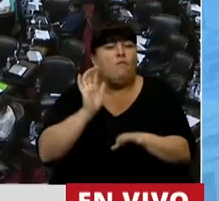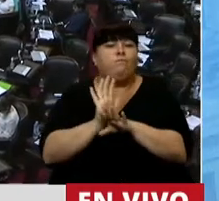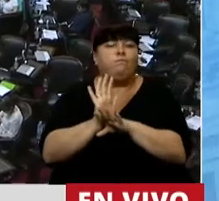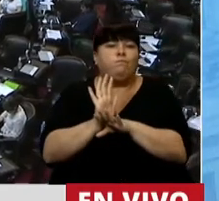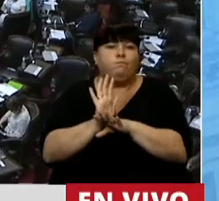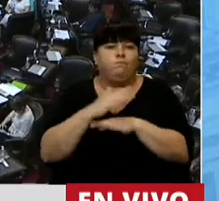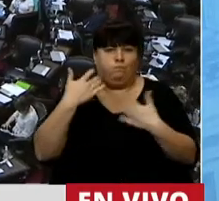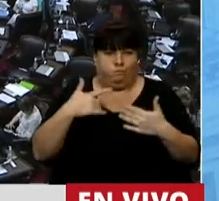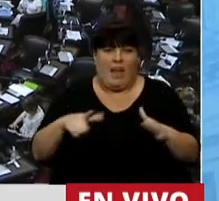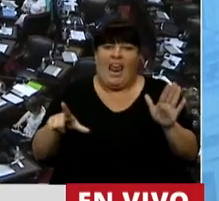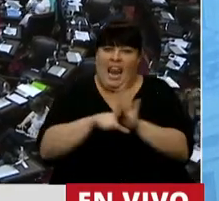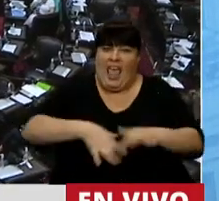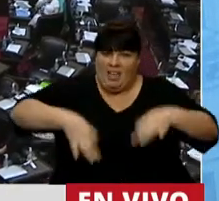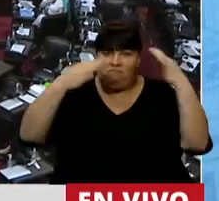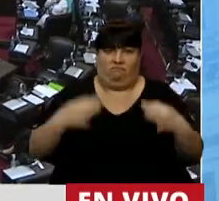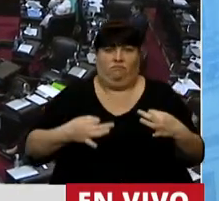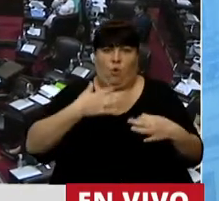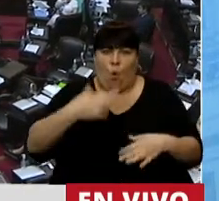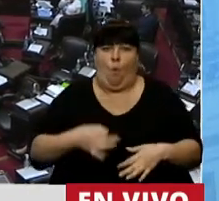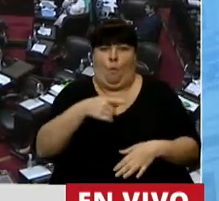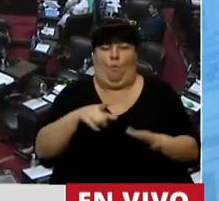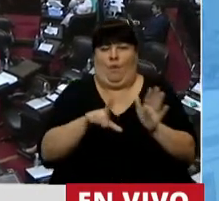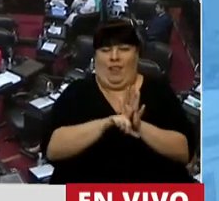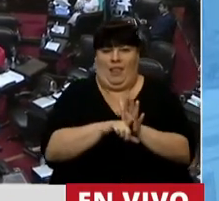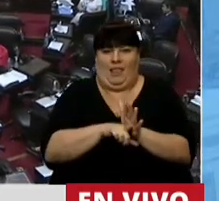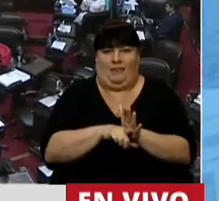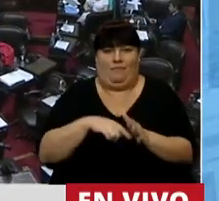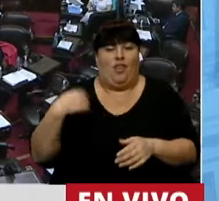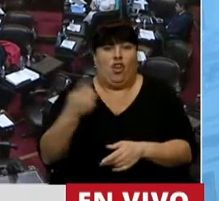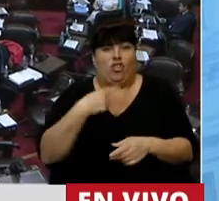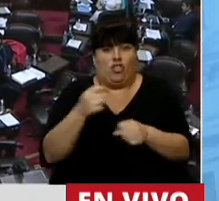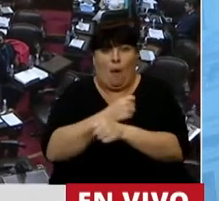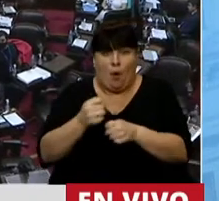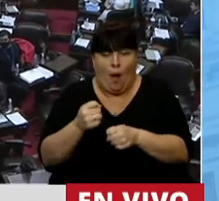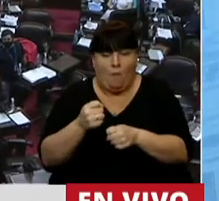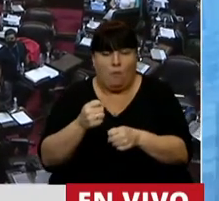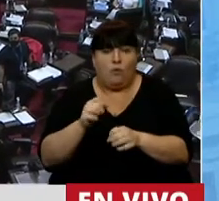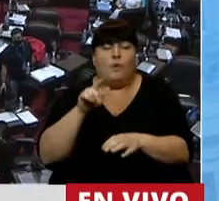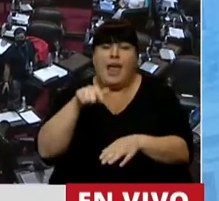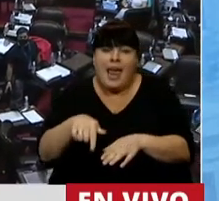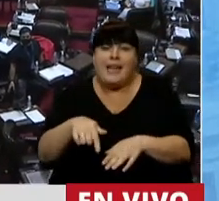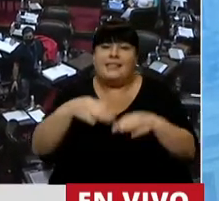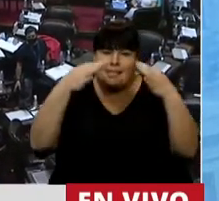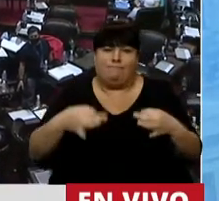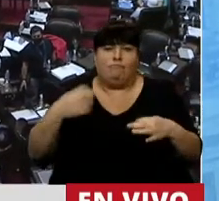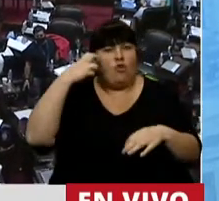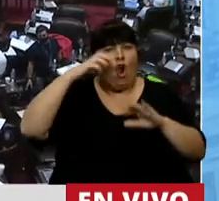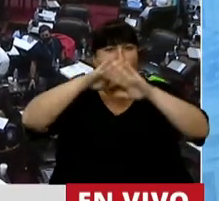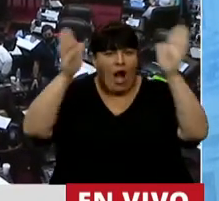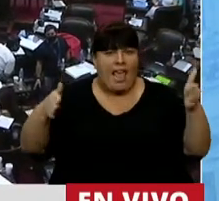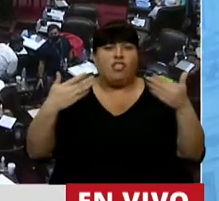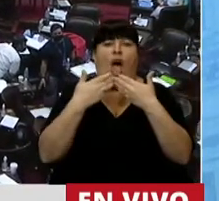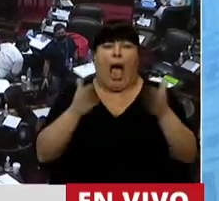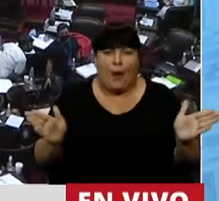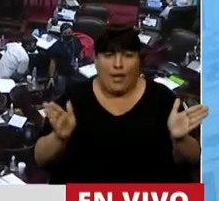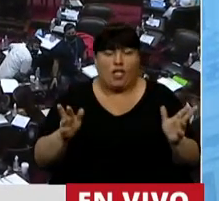un enorme grado de legitimidad a la legislación que nosotros sancionamos. Este es un verdadero Congreso